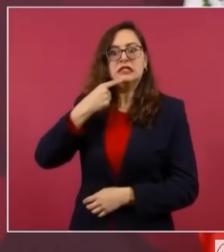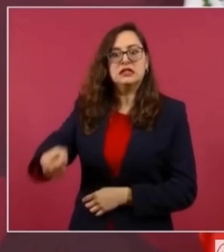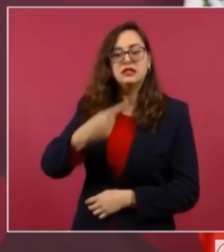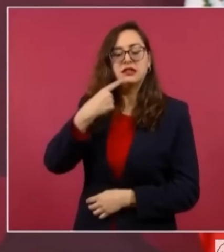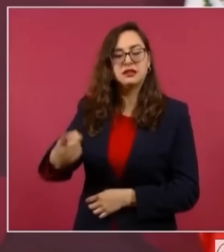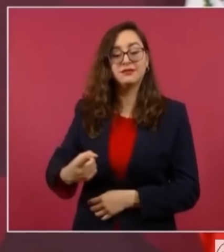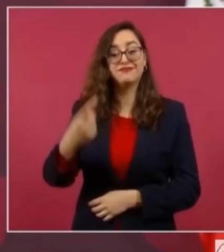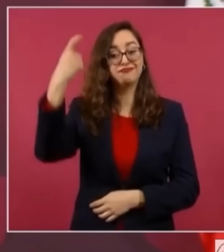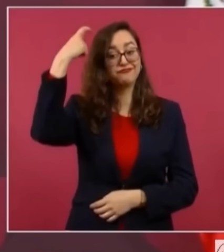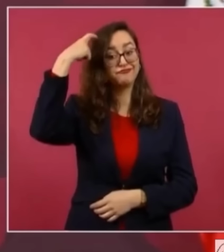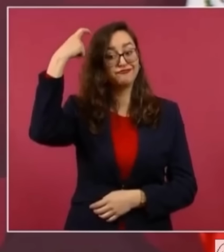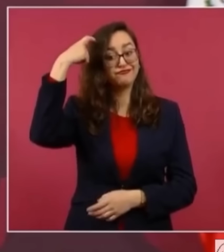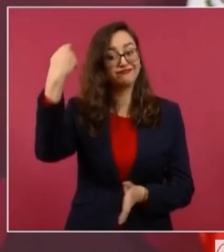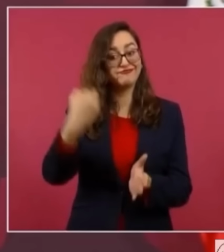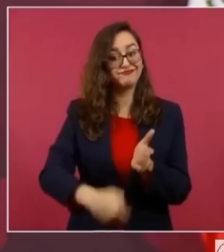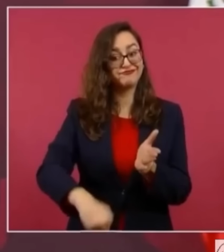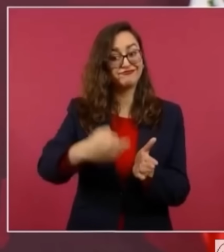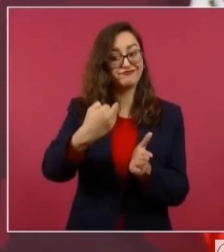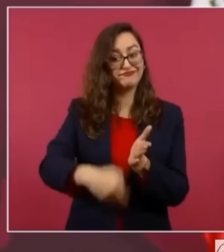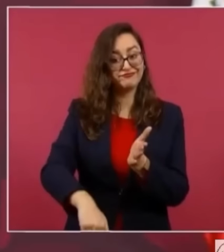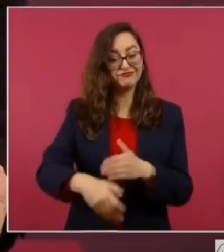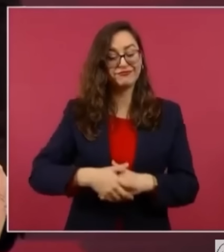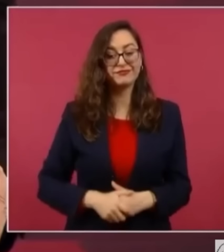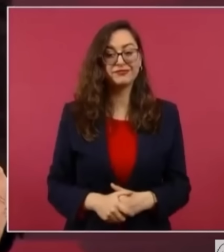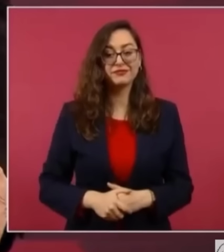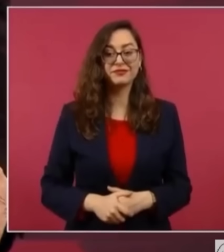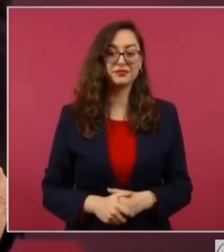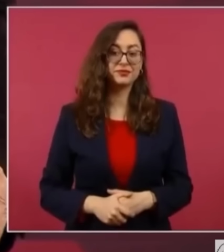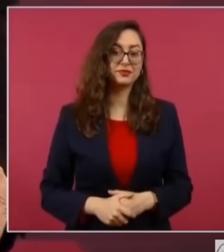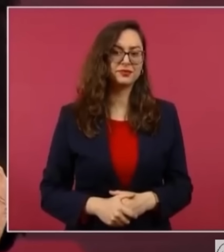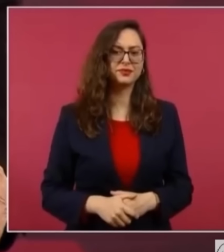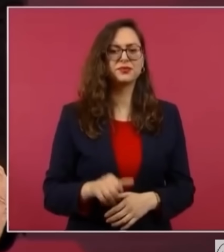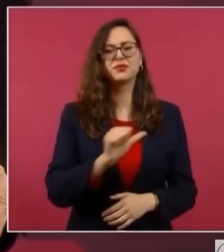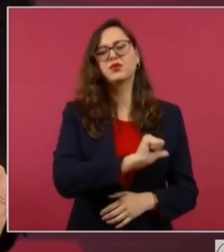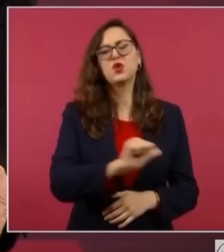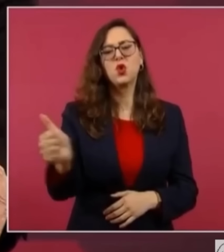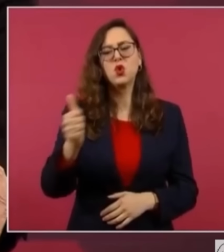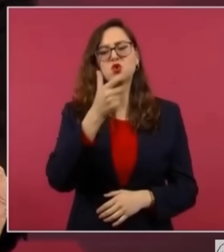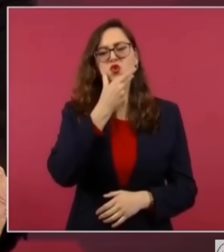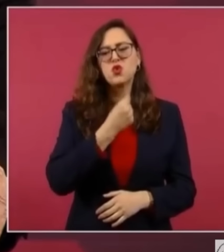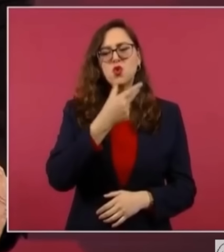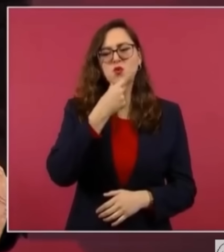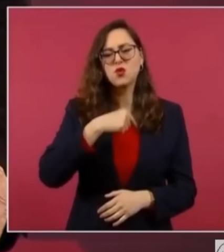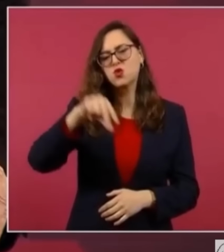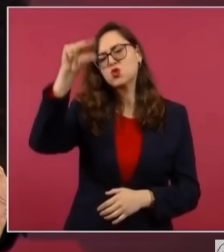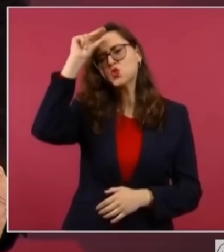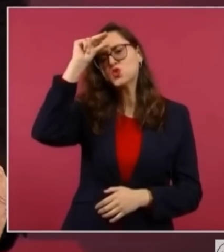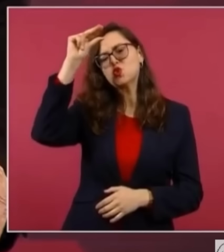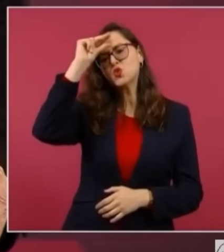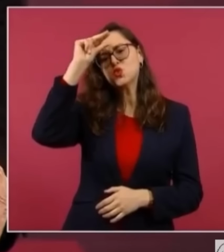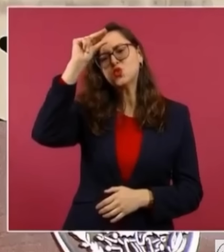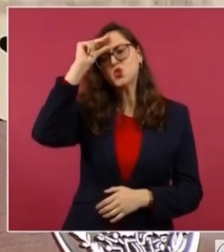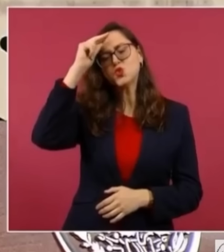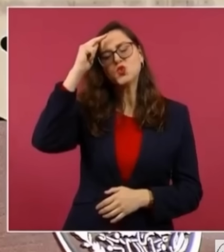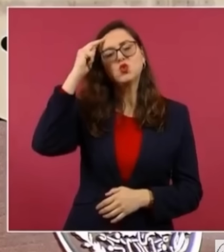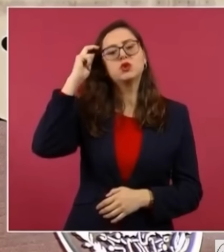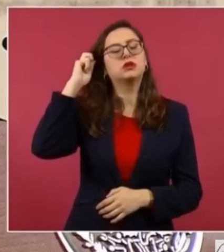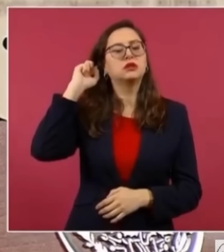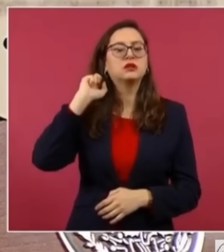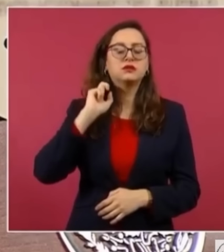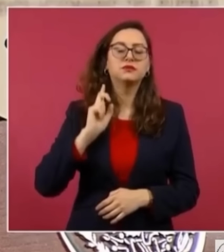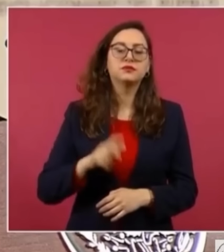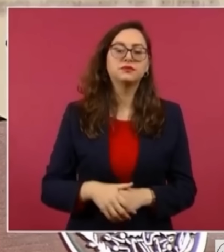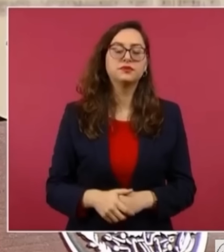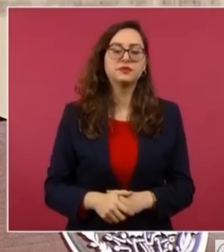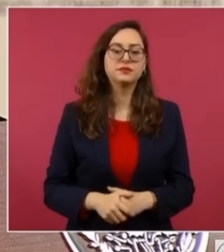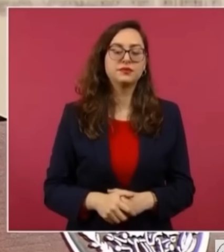Y el otro sabio, ¿no? Sabiondo, desde